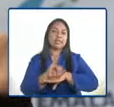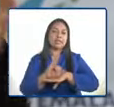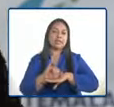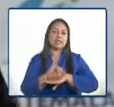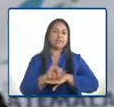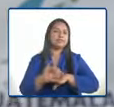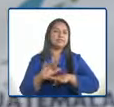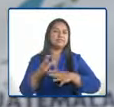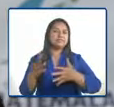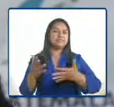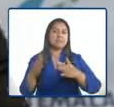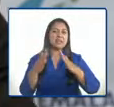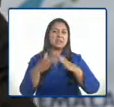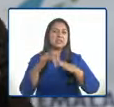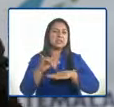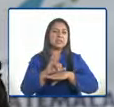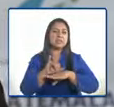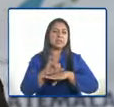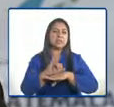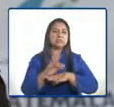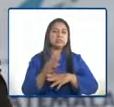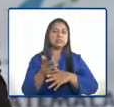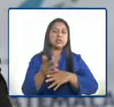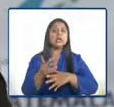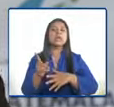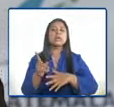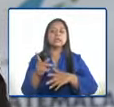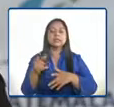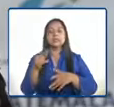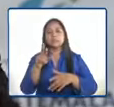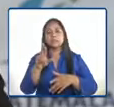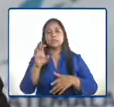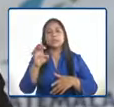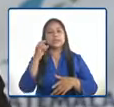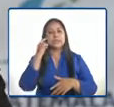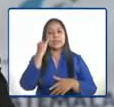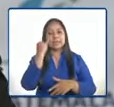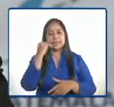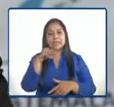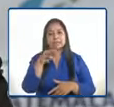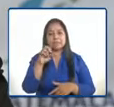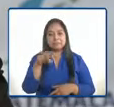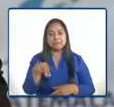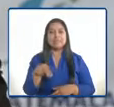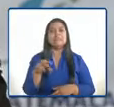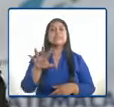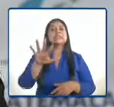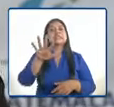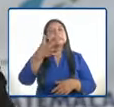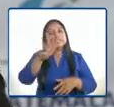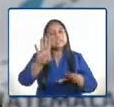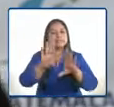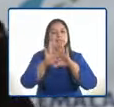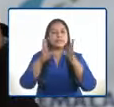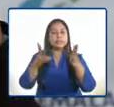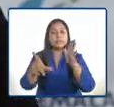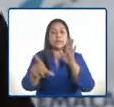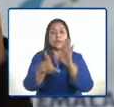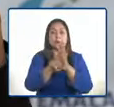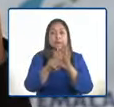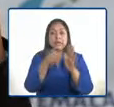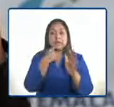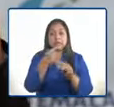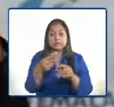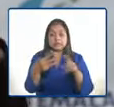Intermedia es un régimen semiabierto. La ley en Guatemala nos dice que tenemos que tener